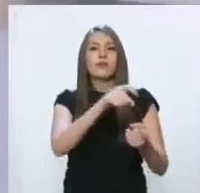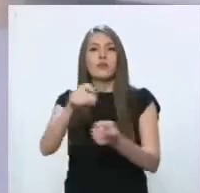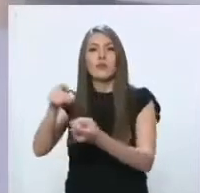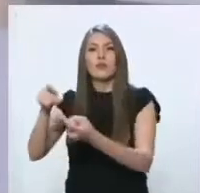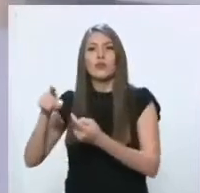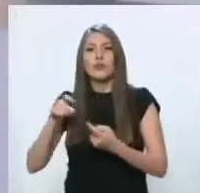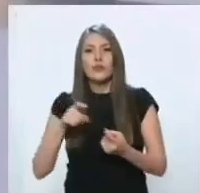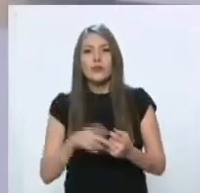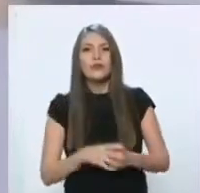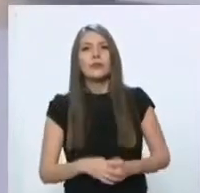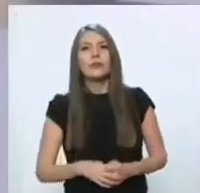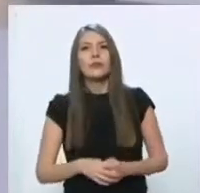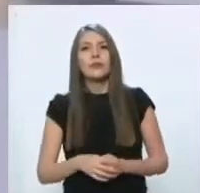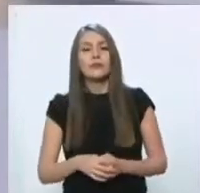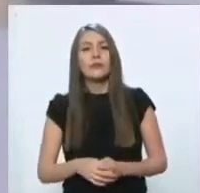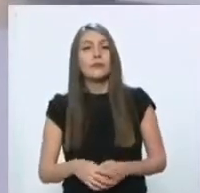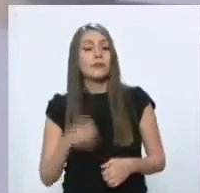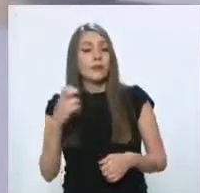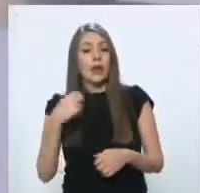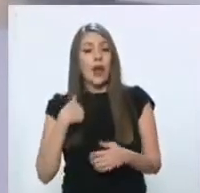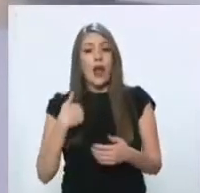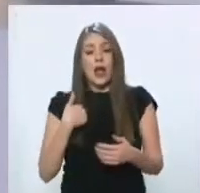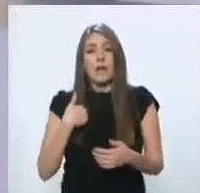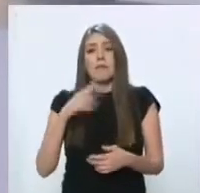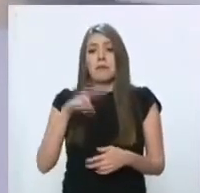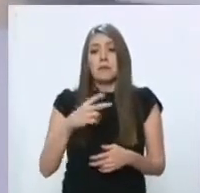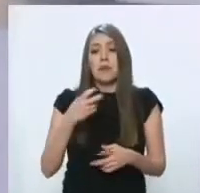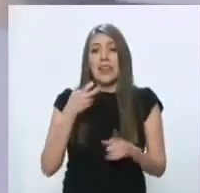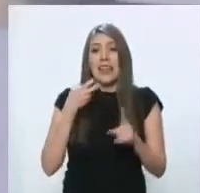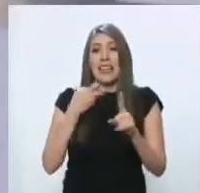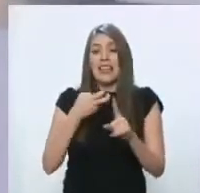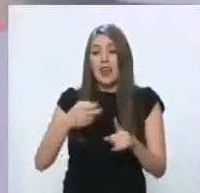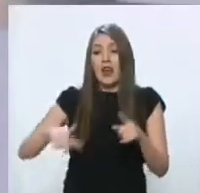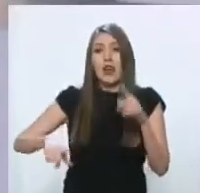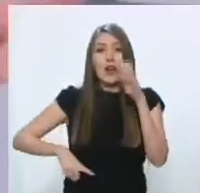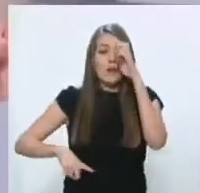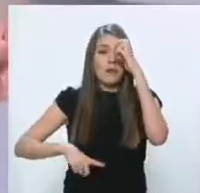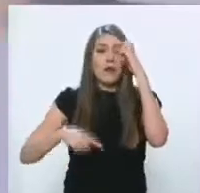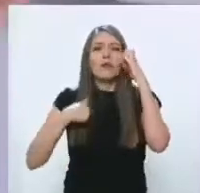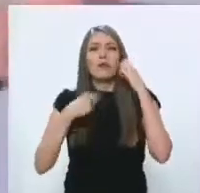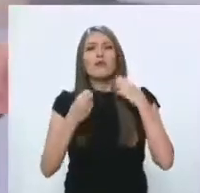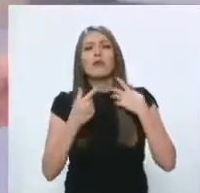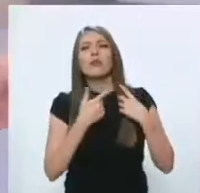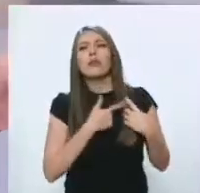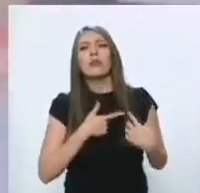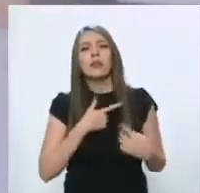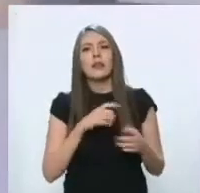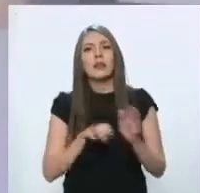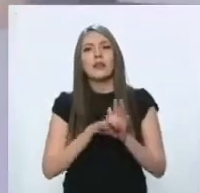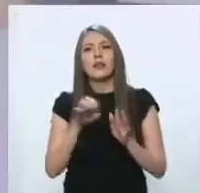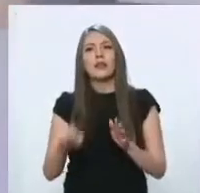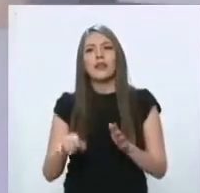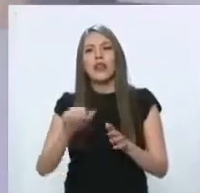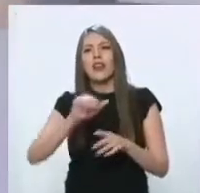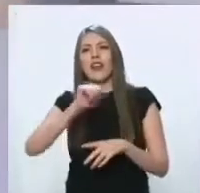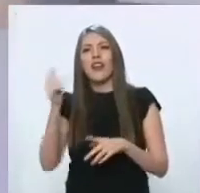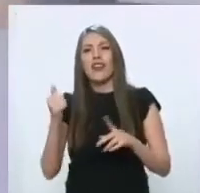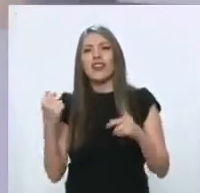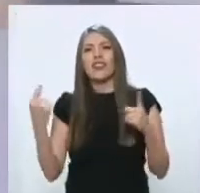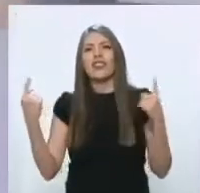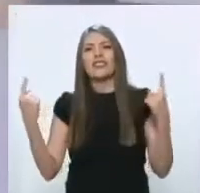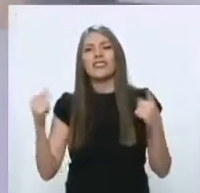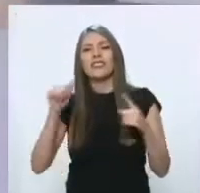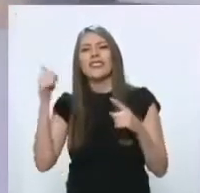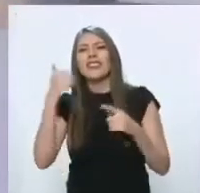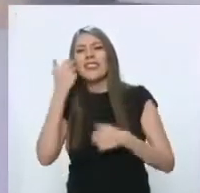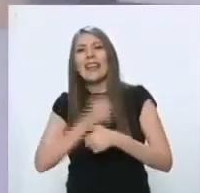da muchísimo gusto de este gobierno, yo no me imagino si hubieran sido los otros dos que hubieran llegado a la presidencia, que